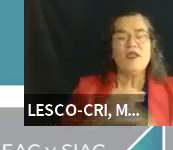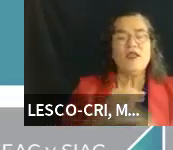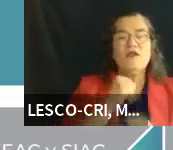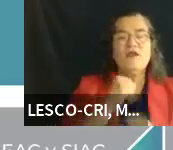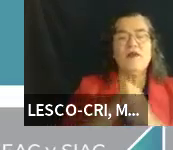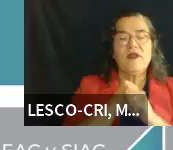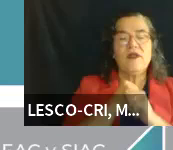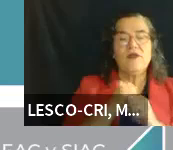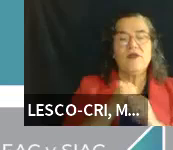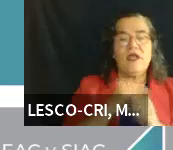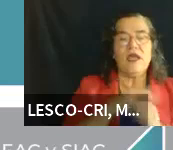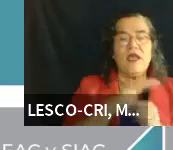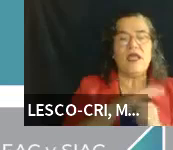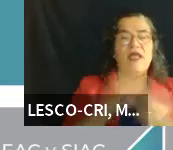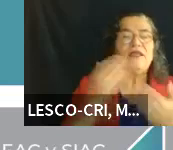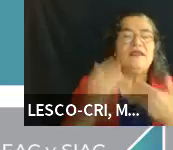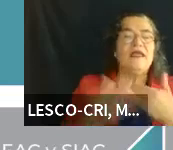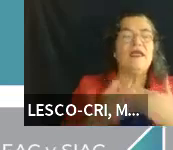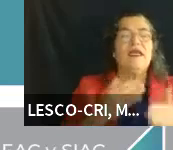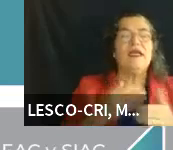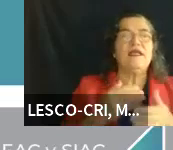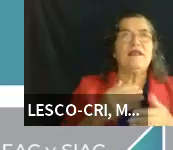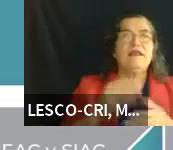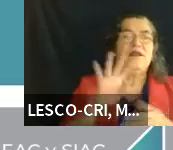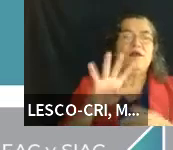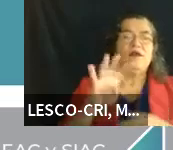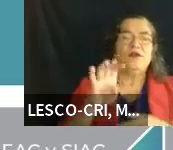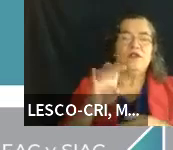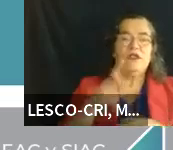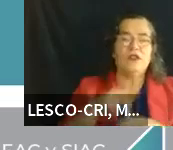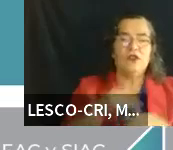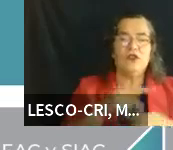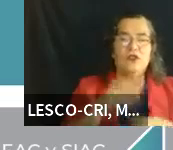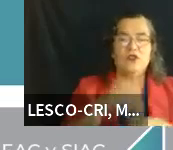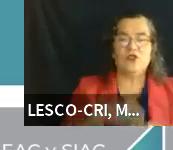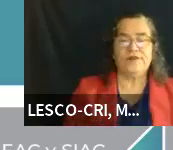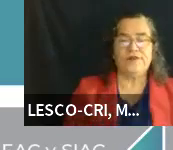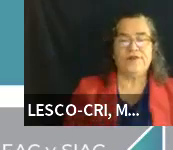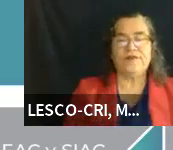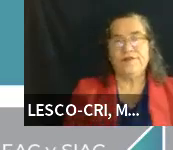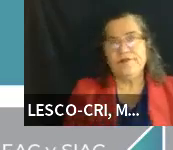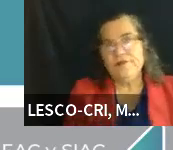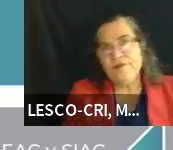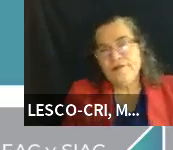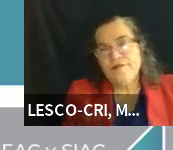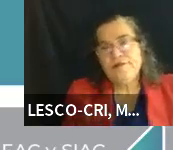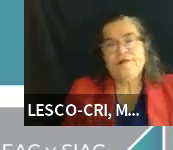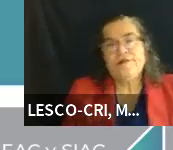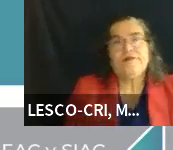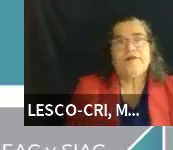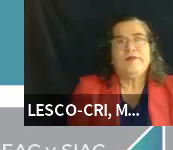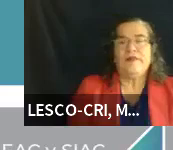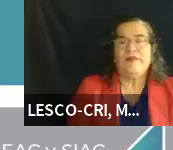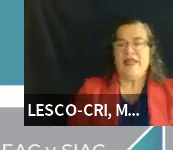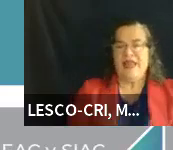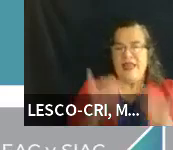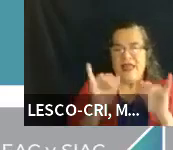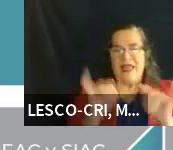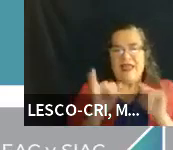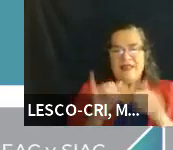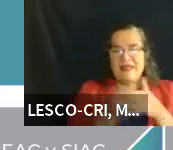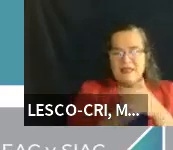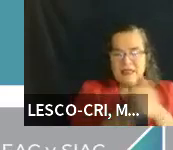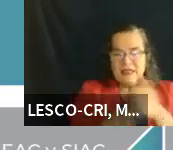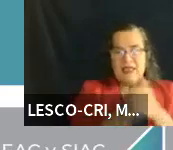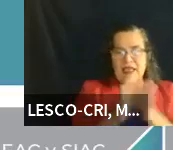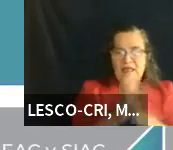400 miembros que la integran. ¿Qué es lo que se establecen en estas guías, en estos